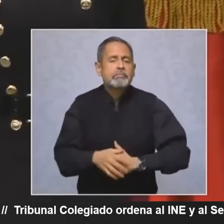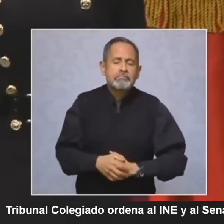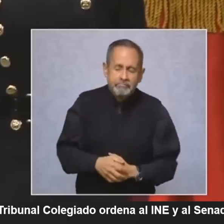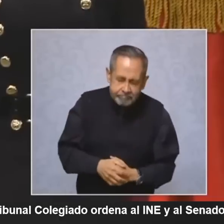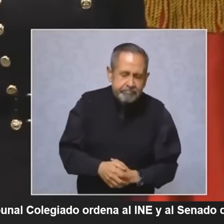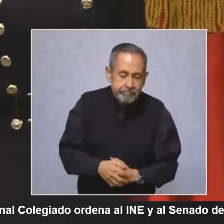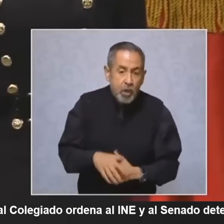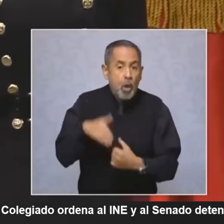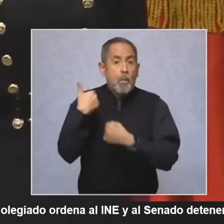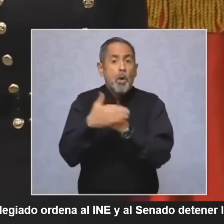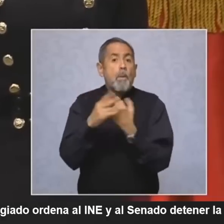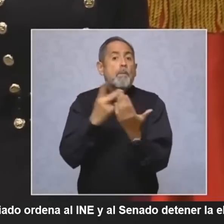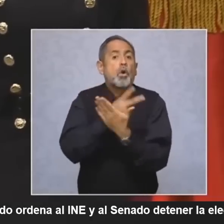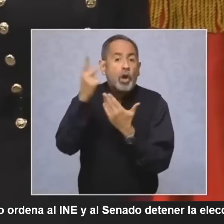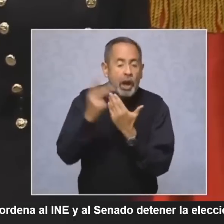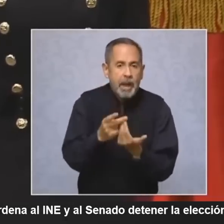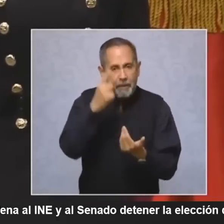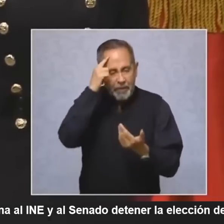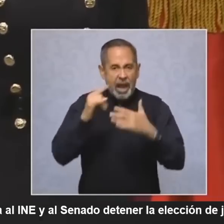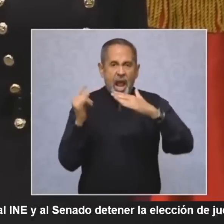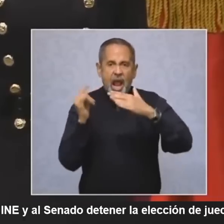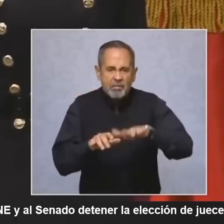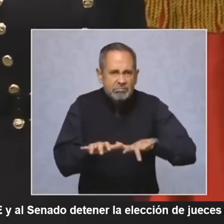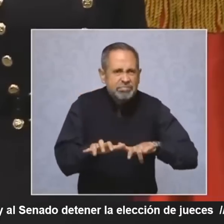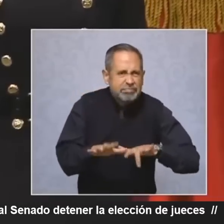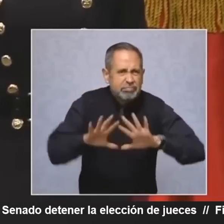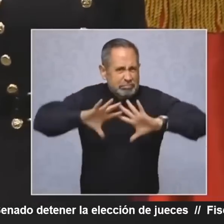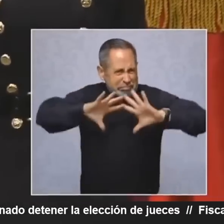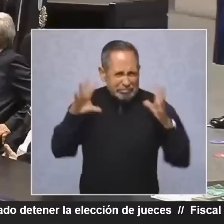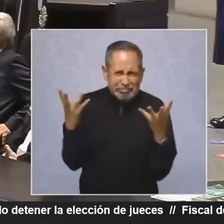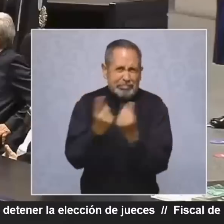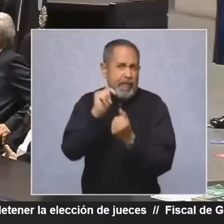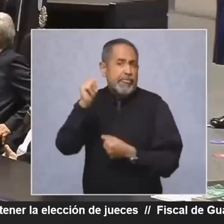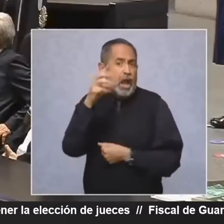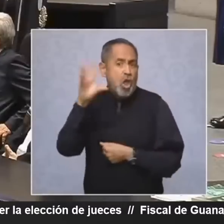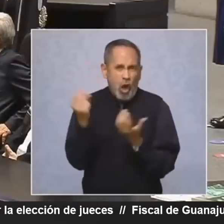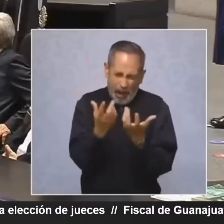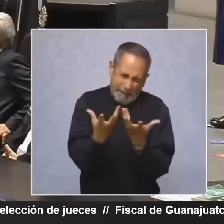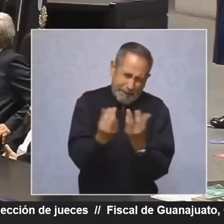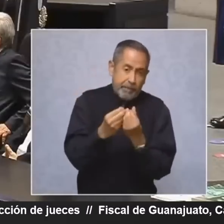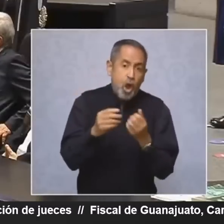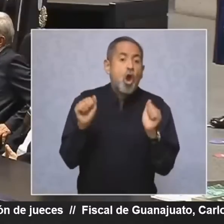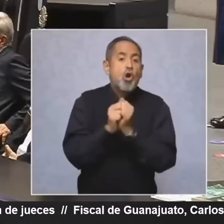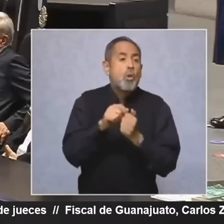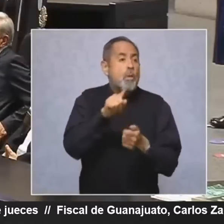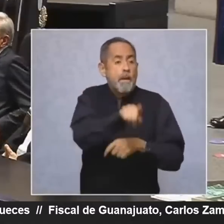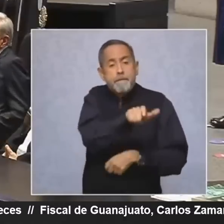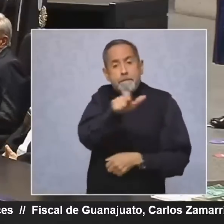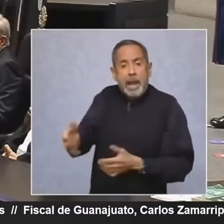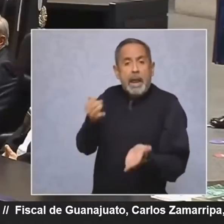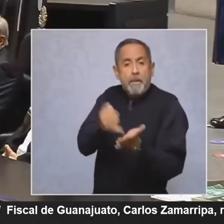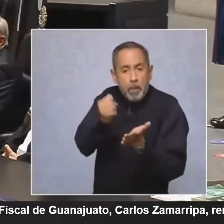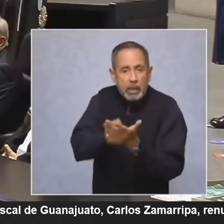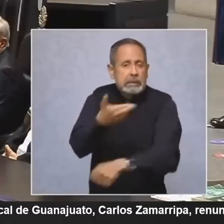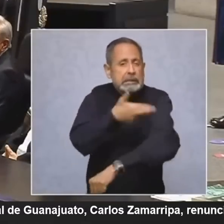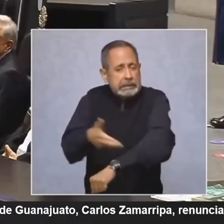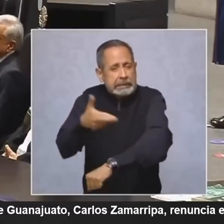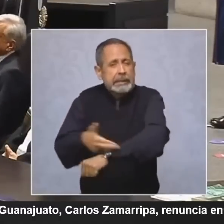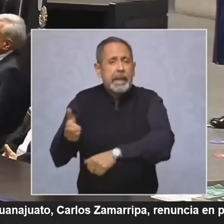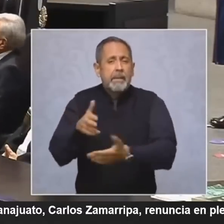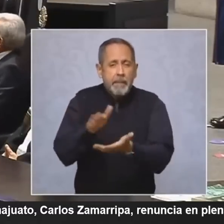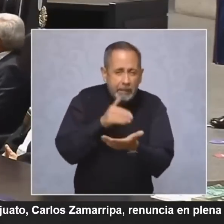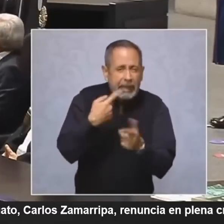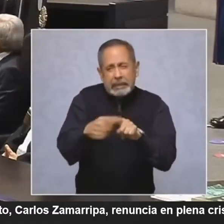Haremos el programa de digitalización más ambicioso de la historia para facilitar el pago de impuestos y otros trámites, así